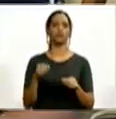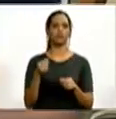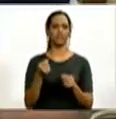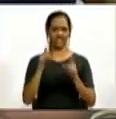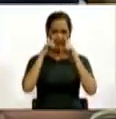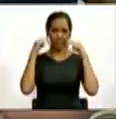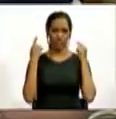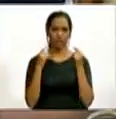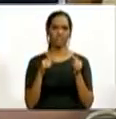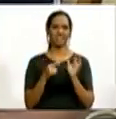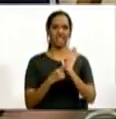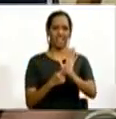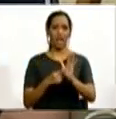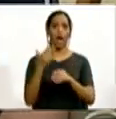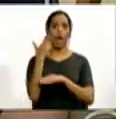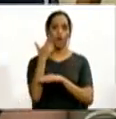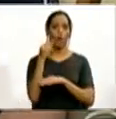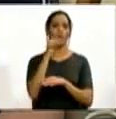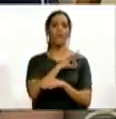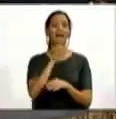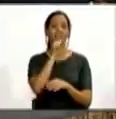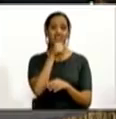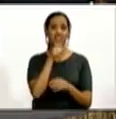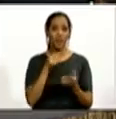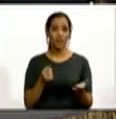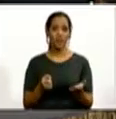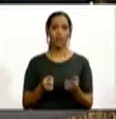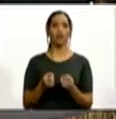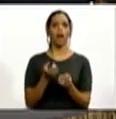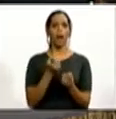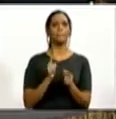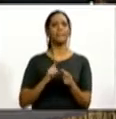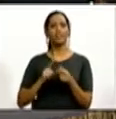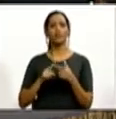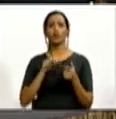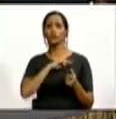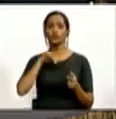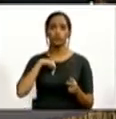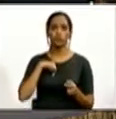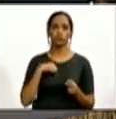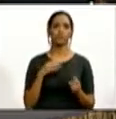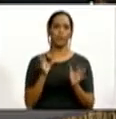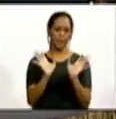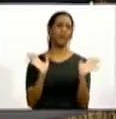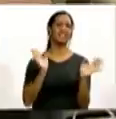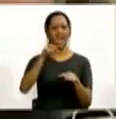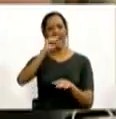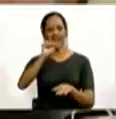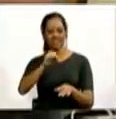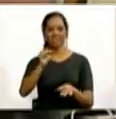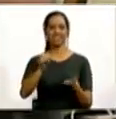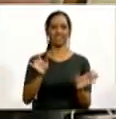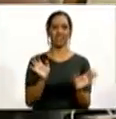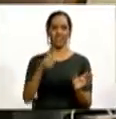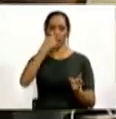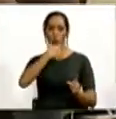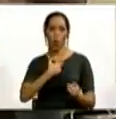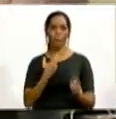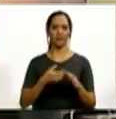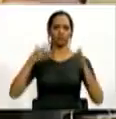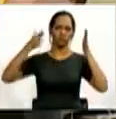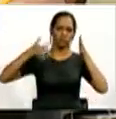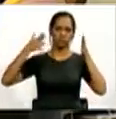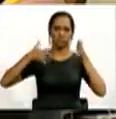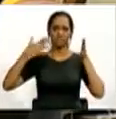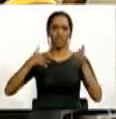trasnochada, enseñándole de armamento a una señora, ¿no? Y triste la cara. Pero nosotros no podemos. Pero... Claro, vamos a poner que sí. O sea, el tipo un entrenador de un